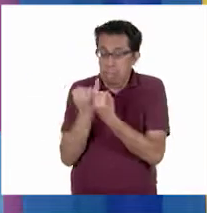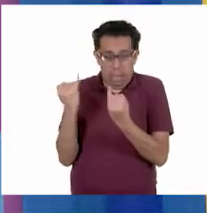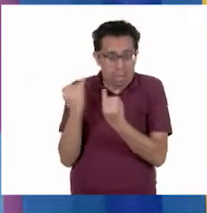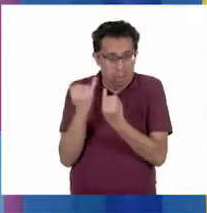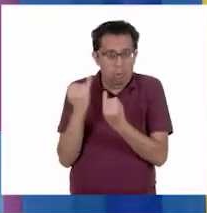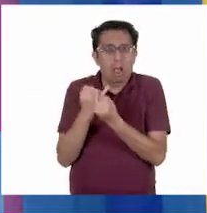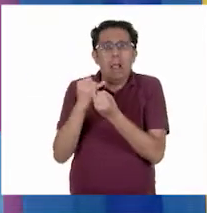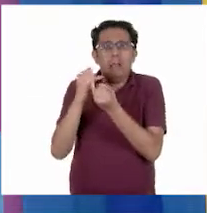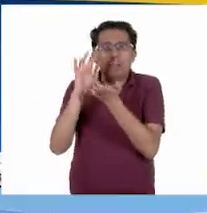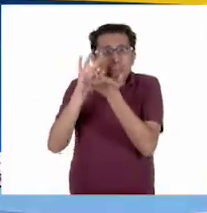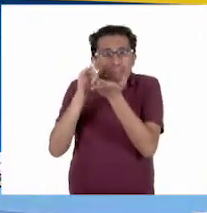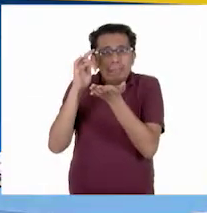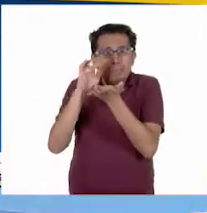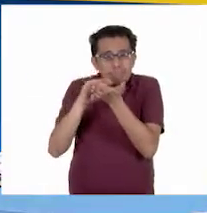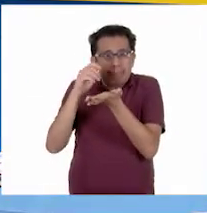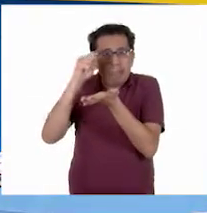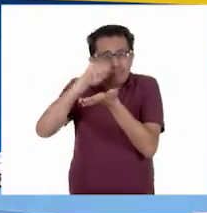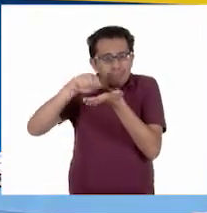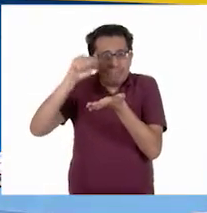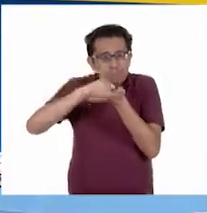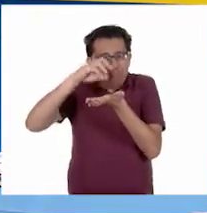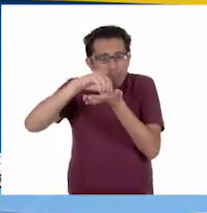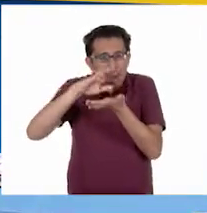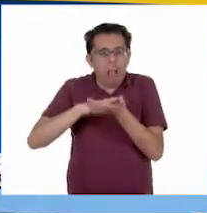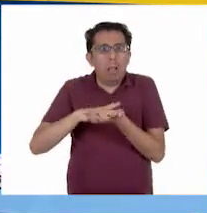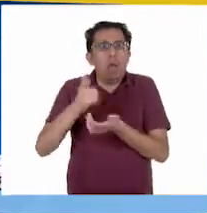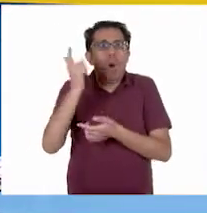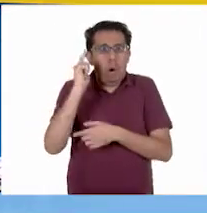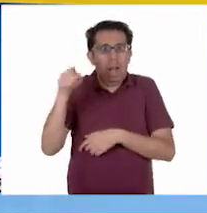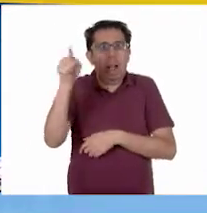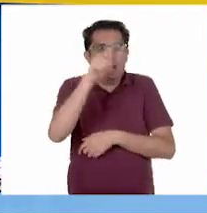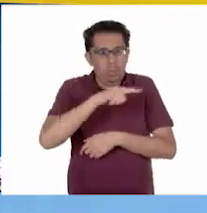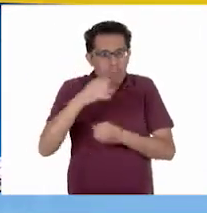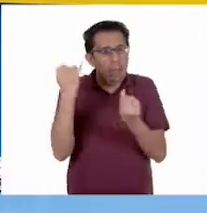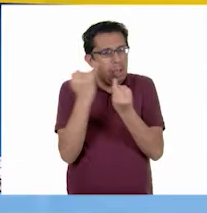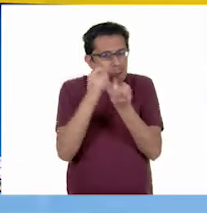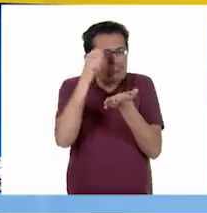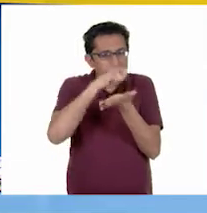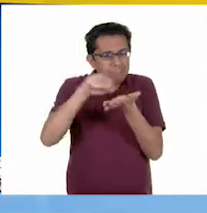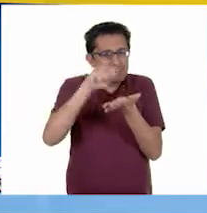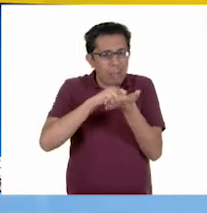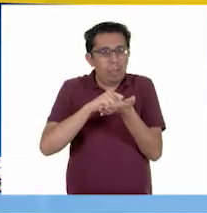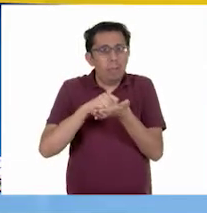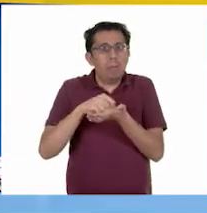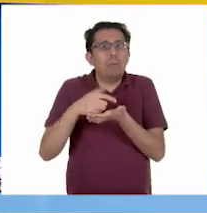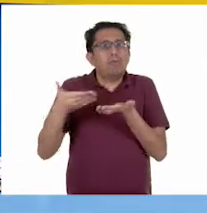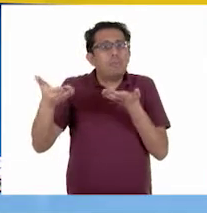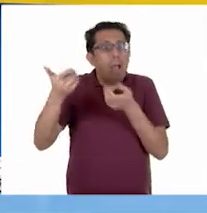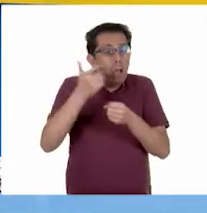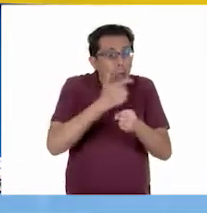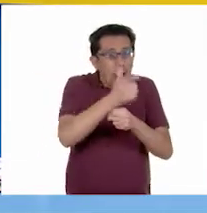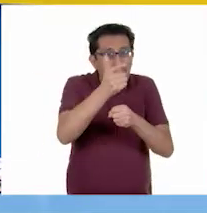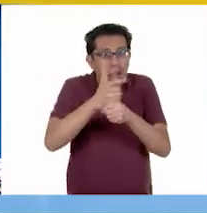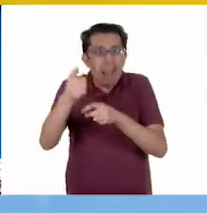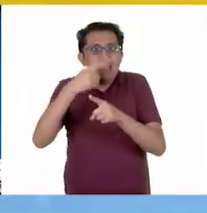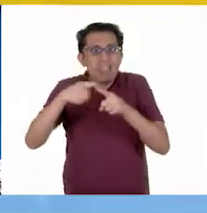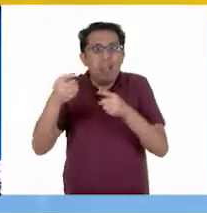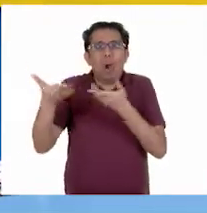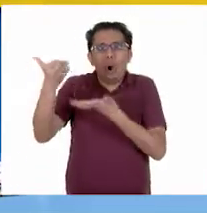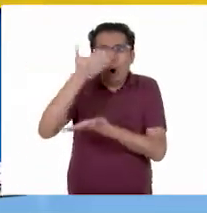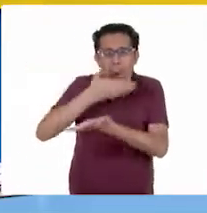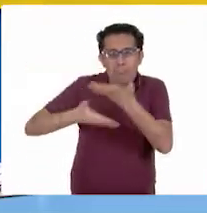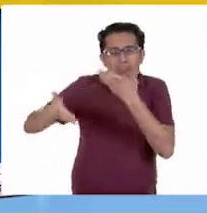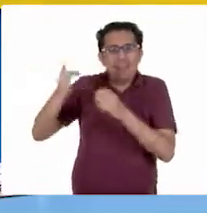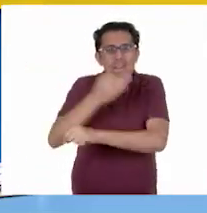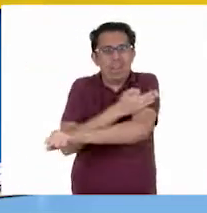ir tomando notas y espero que ustedes en casa también vayan anotando. Compartan sus hallazgos con sus